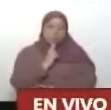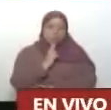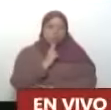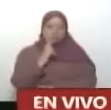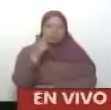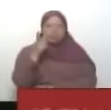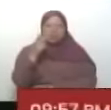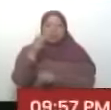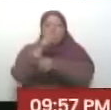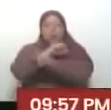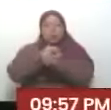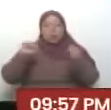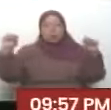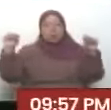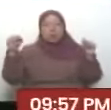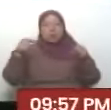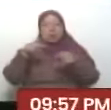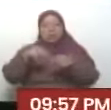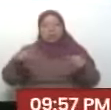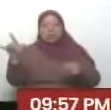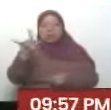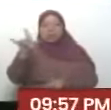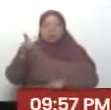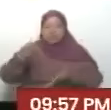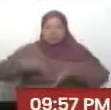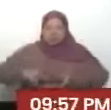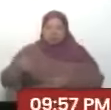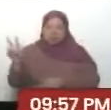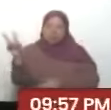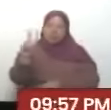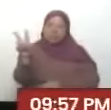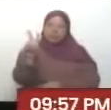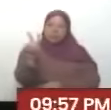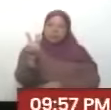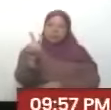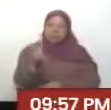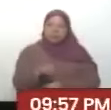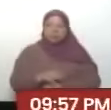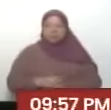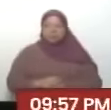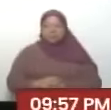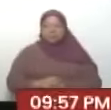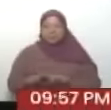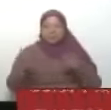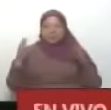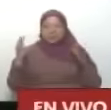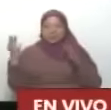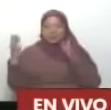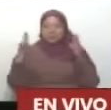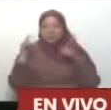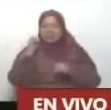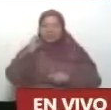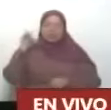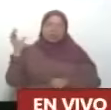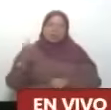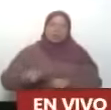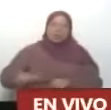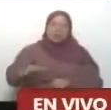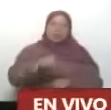y se consolida nuestra querida nación. ¡Ajá! Del llano, del